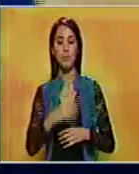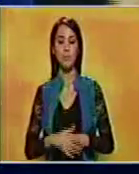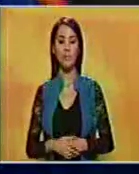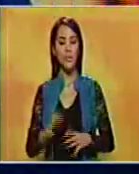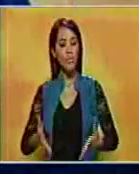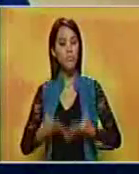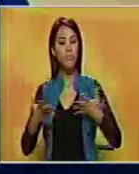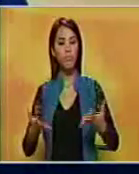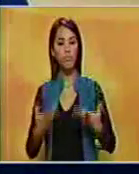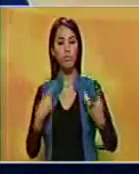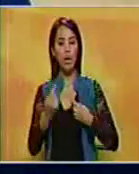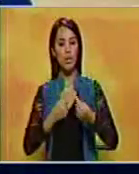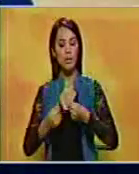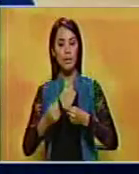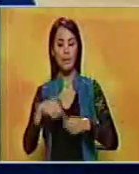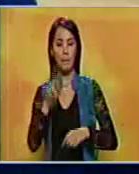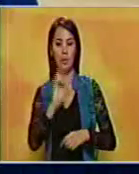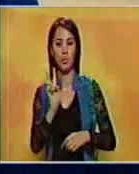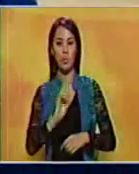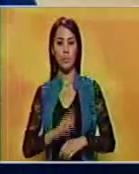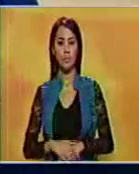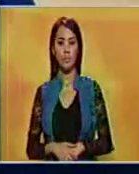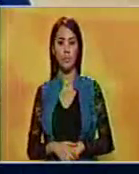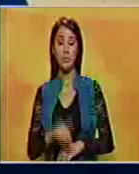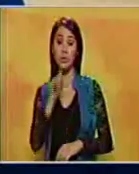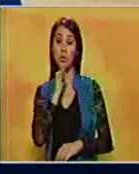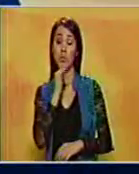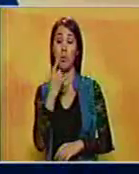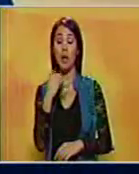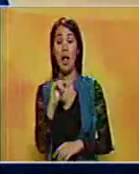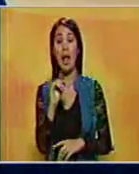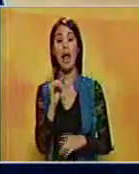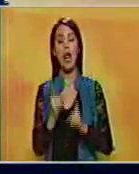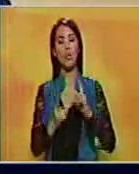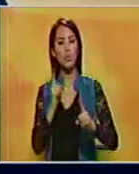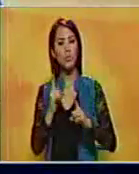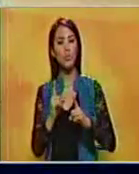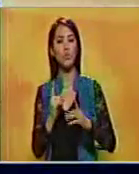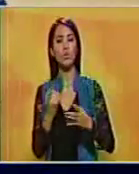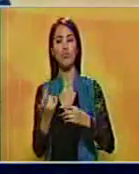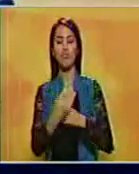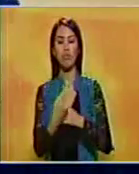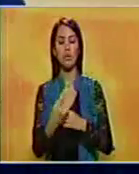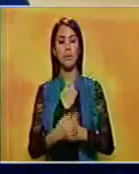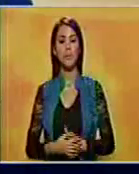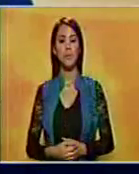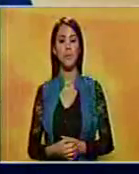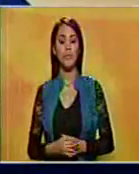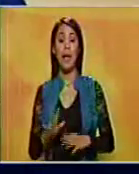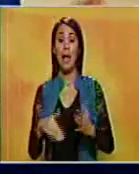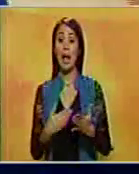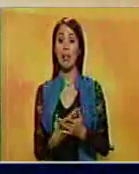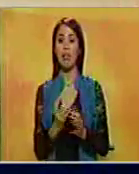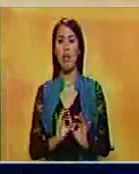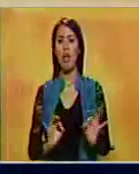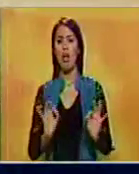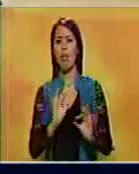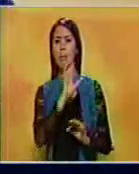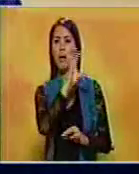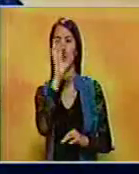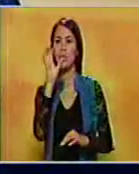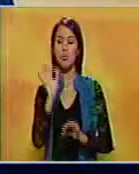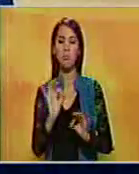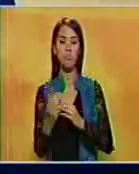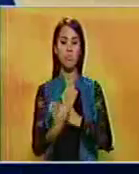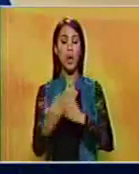reimpulsar el ámbito económico venezolano indicó que aunque existan pronunciamientos y advertencias hasta la fecha ningún país ha